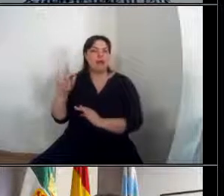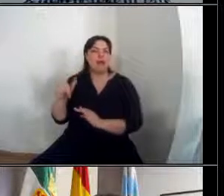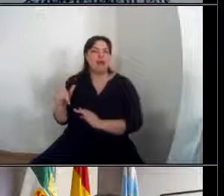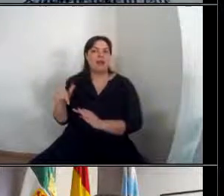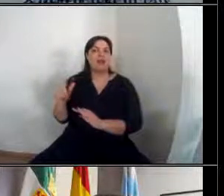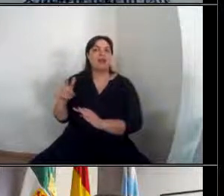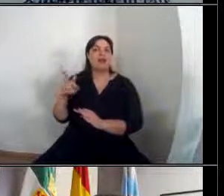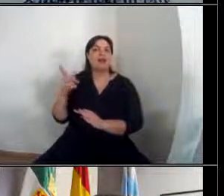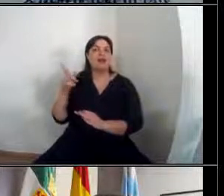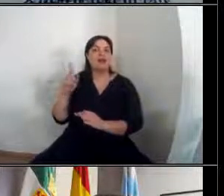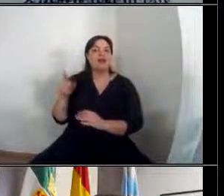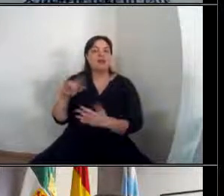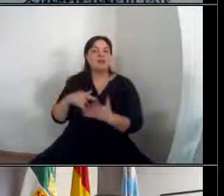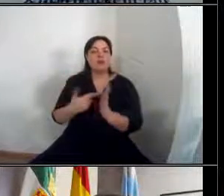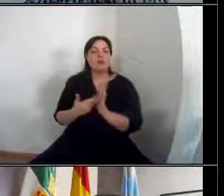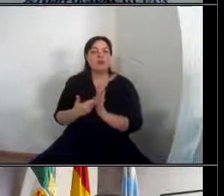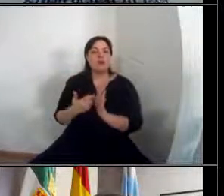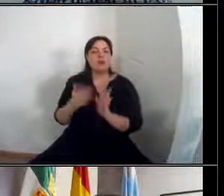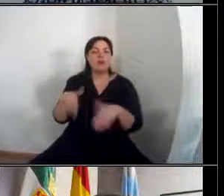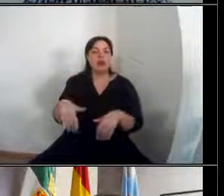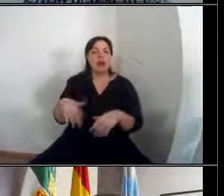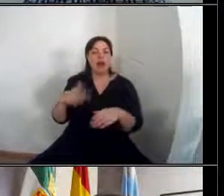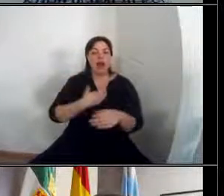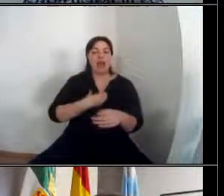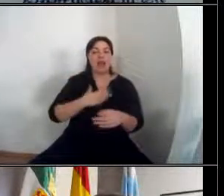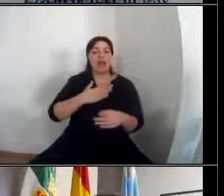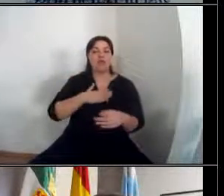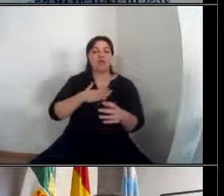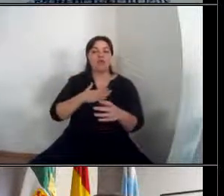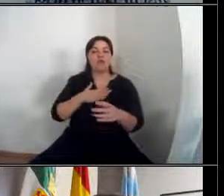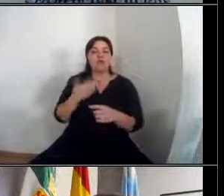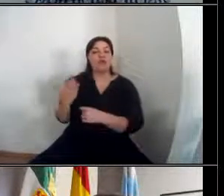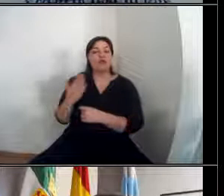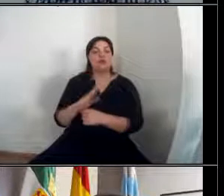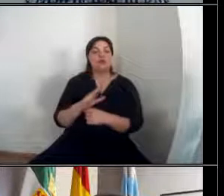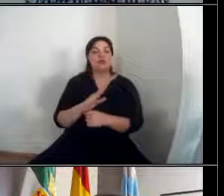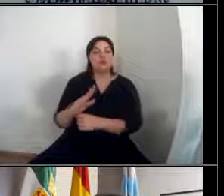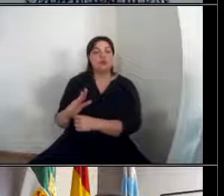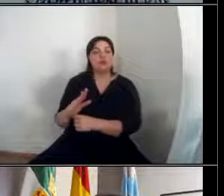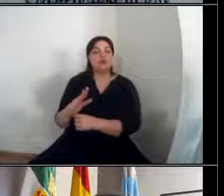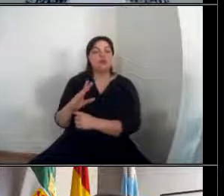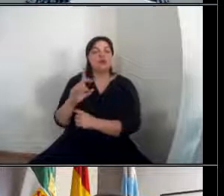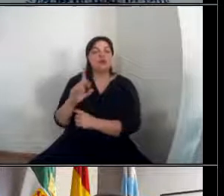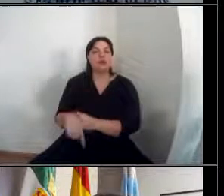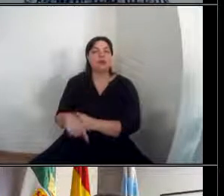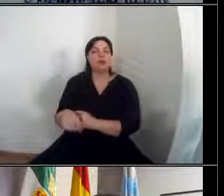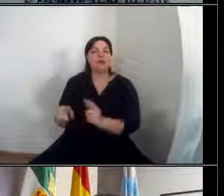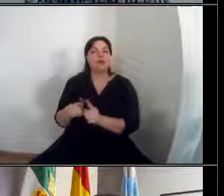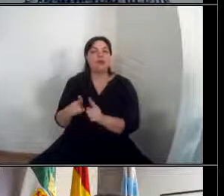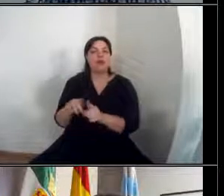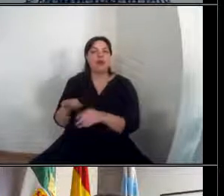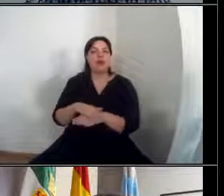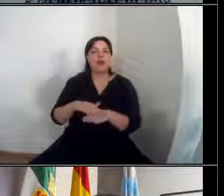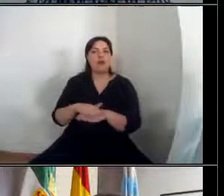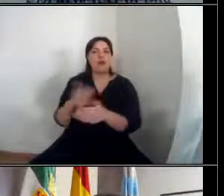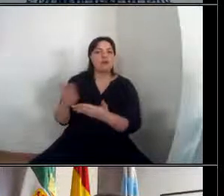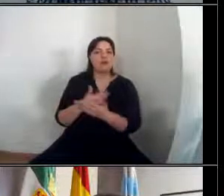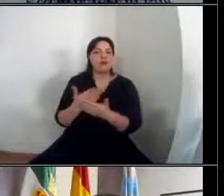estos proyectos a nuestros ayuntamientos y que también fuera para nosotros una voz para los gobiernos intermedios